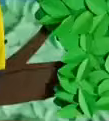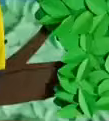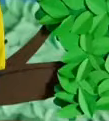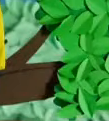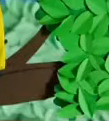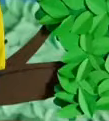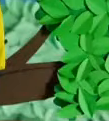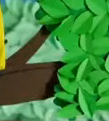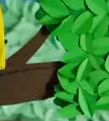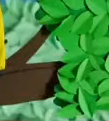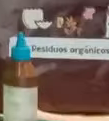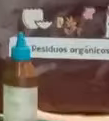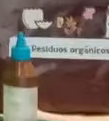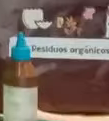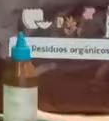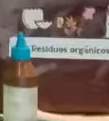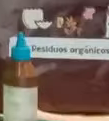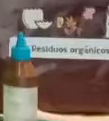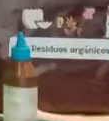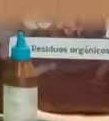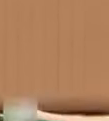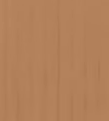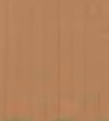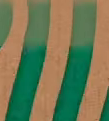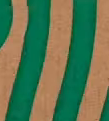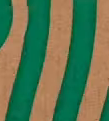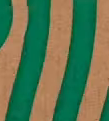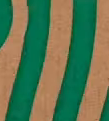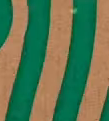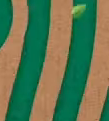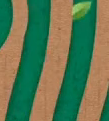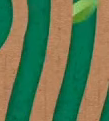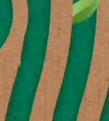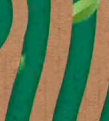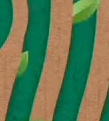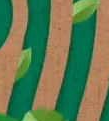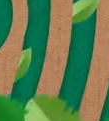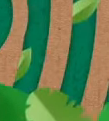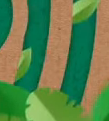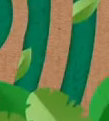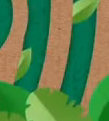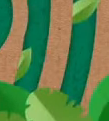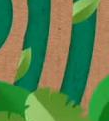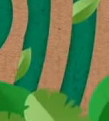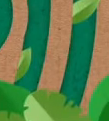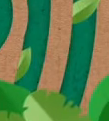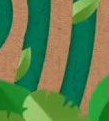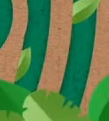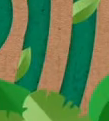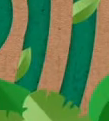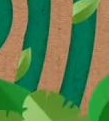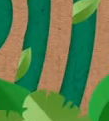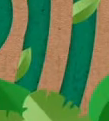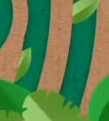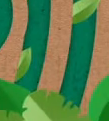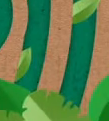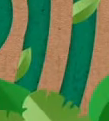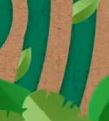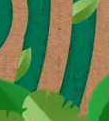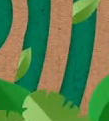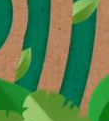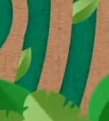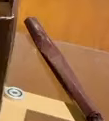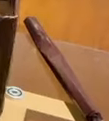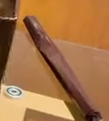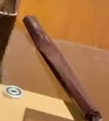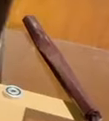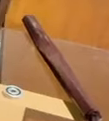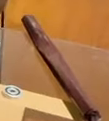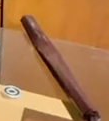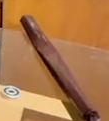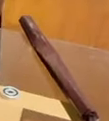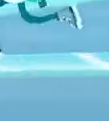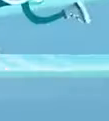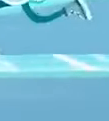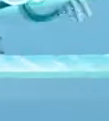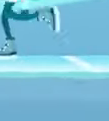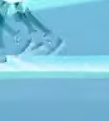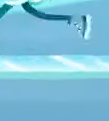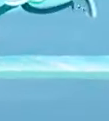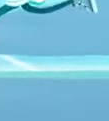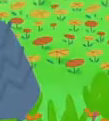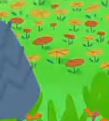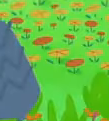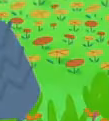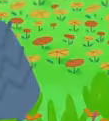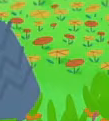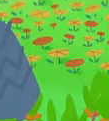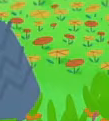solucionar. Canal IP presenta Huella Verde, un especial por el Día de la Tierra. Para apreciar el